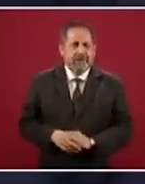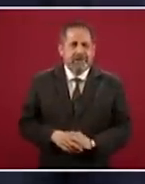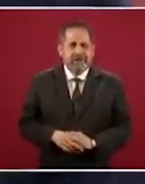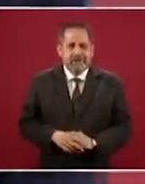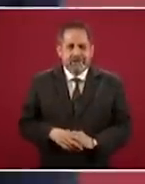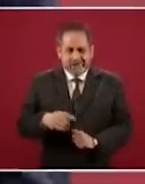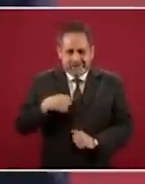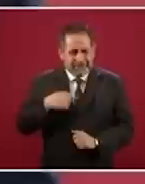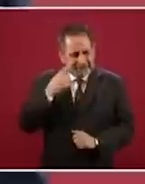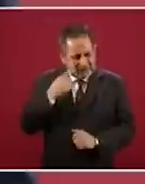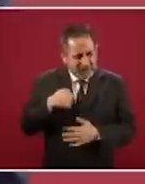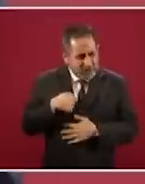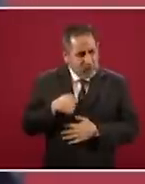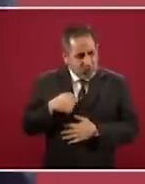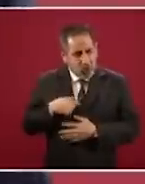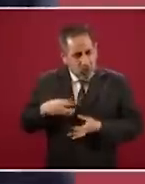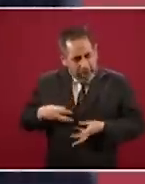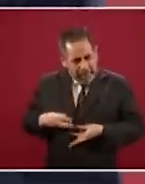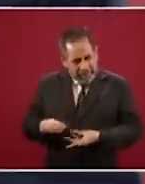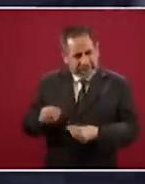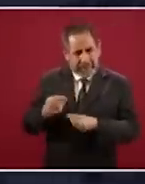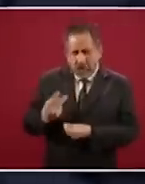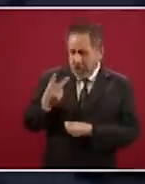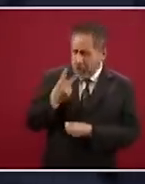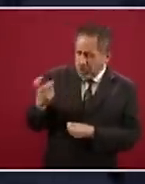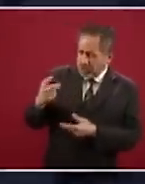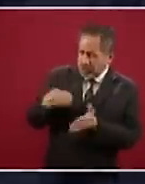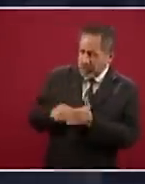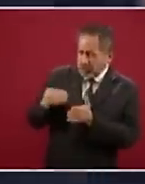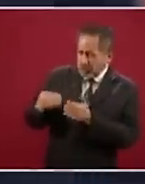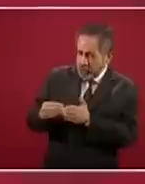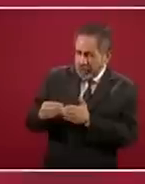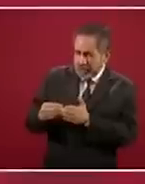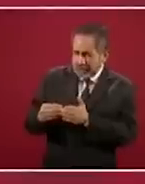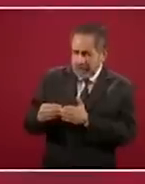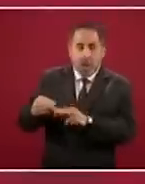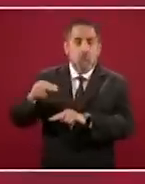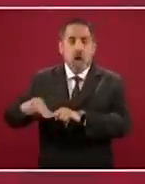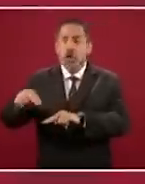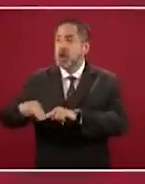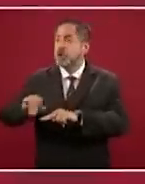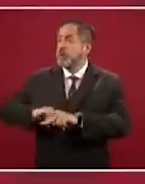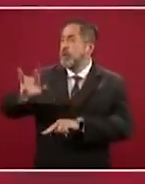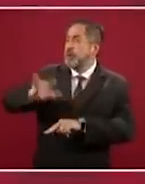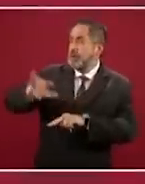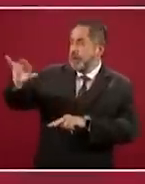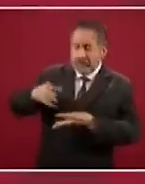que yo me voy a gastar 200 millones en boletos